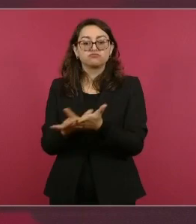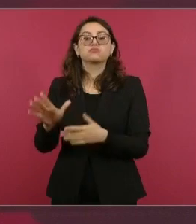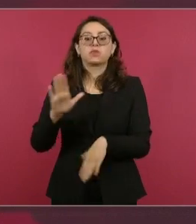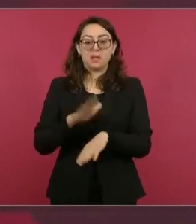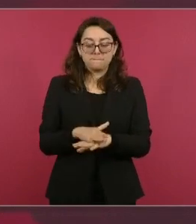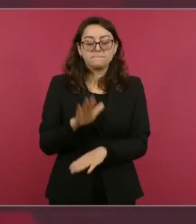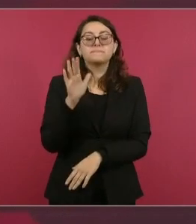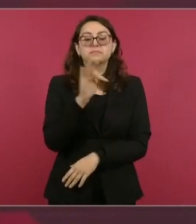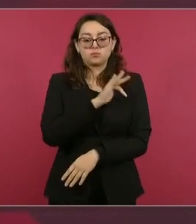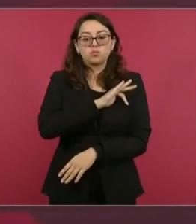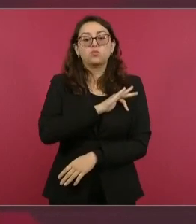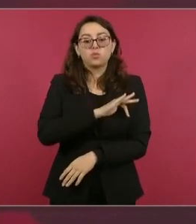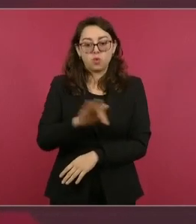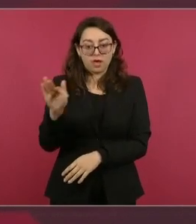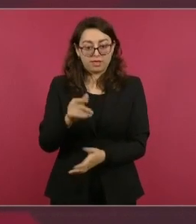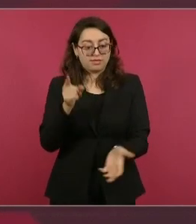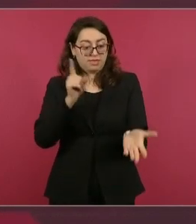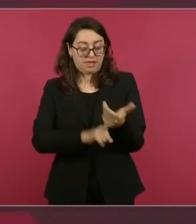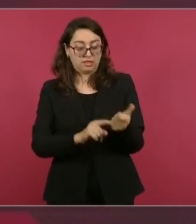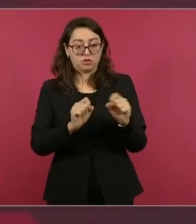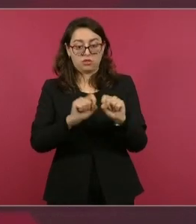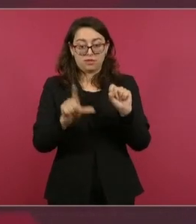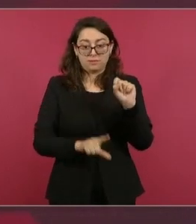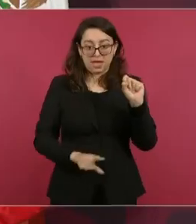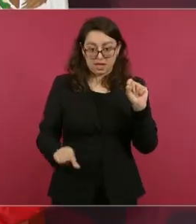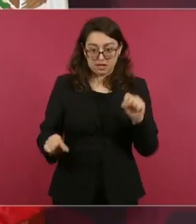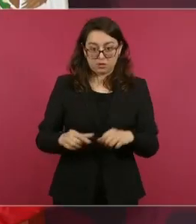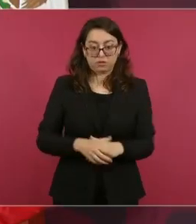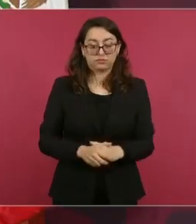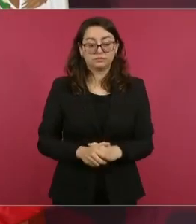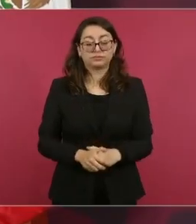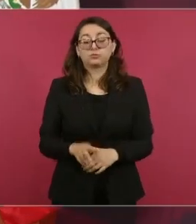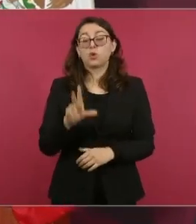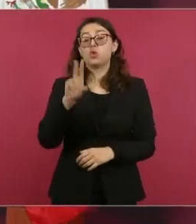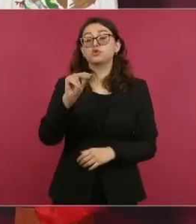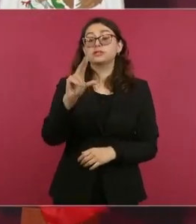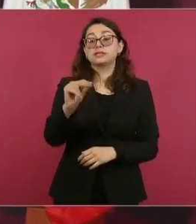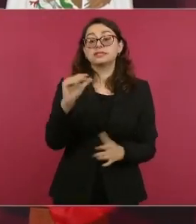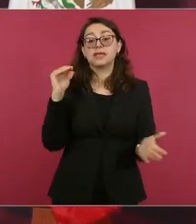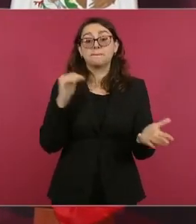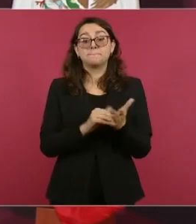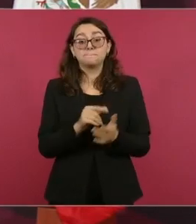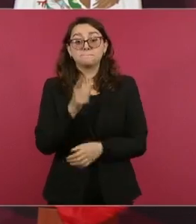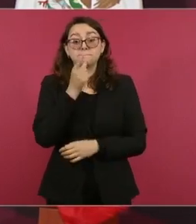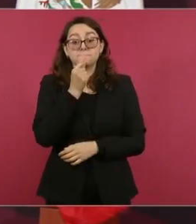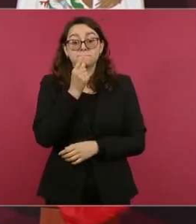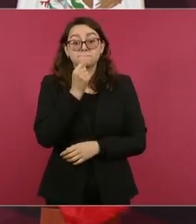de seguridad interior, porque ya son 80,000 elementos